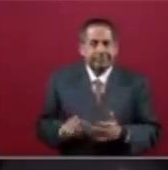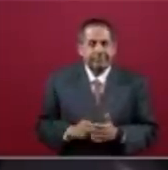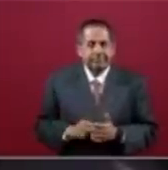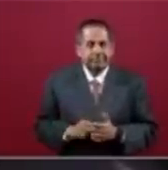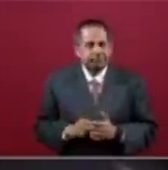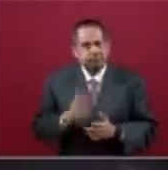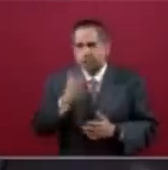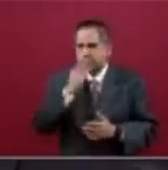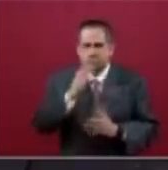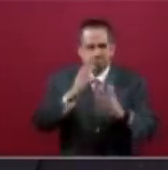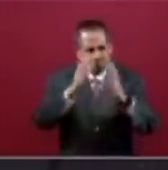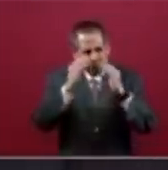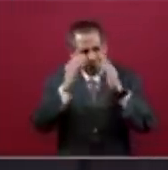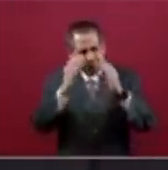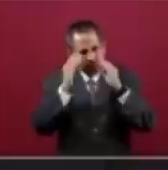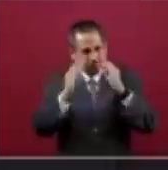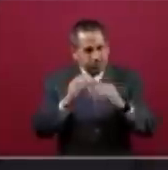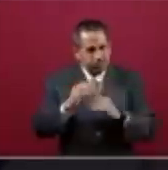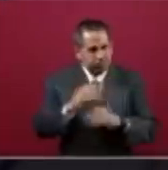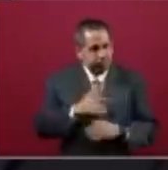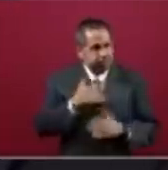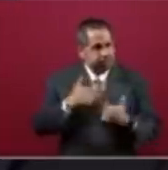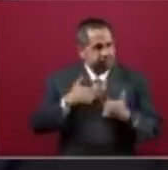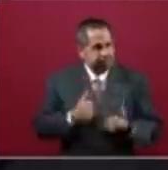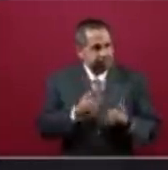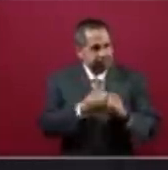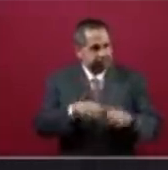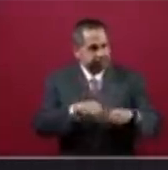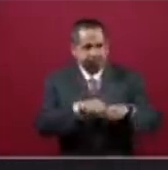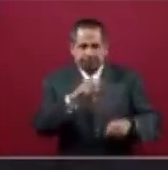una buena formación humanista.